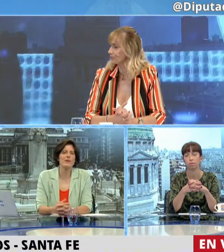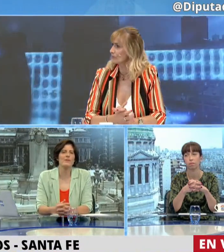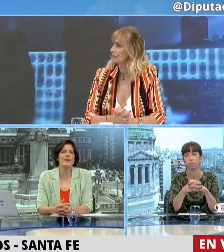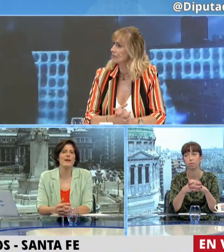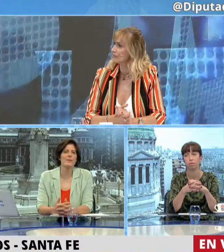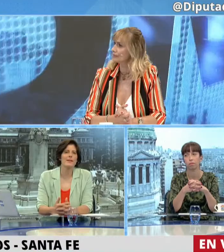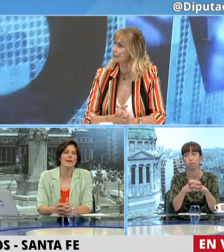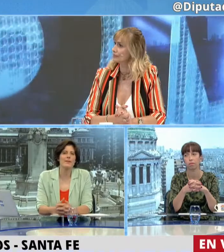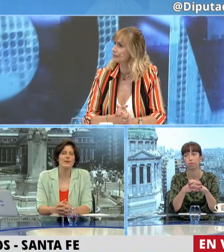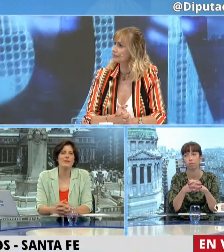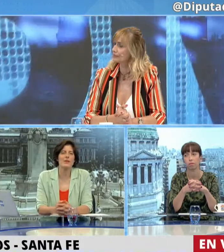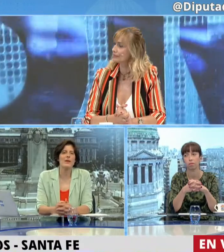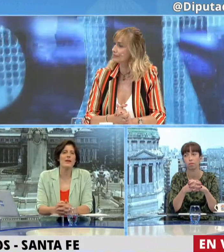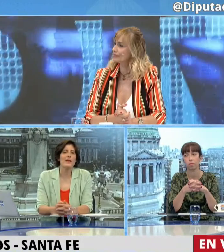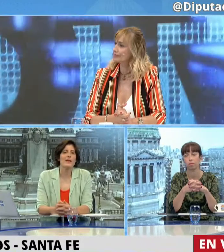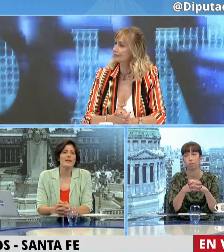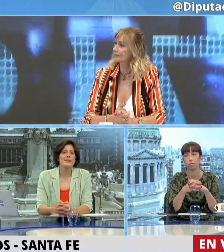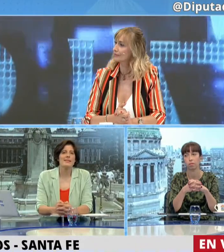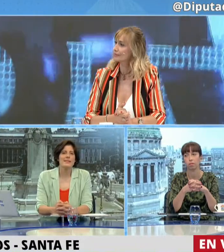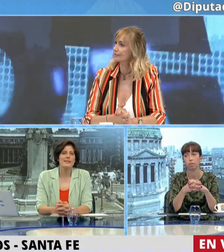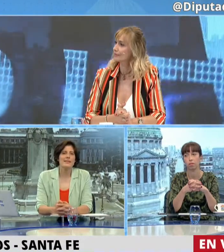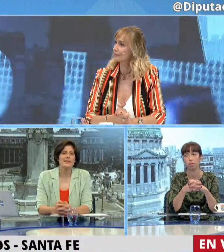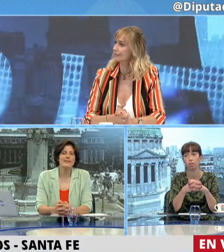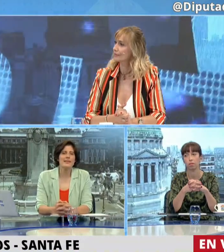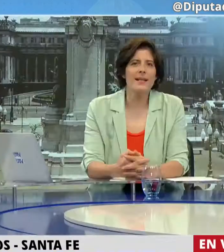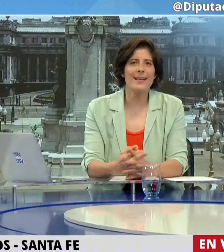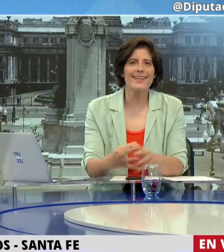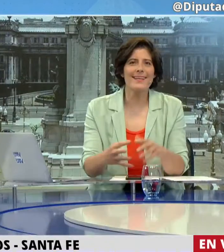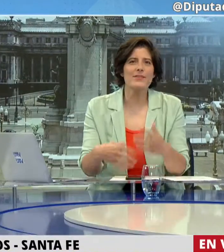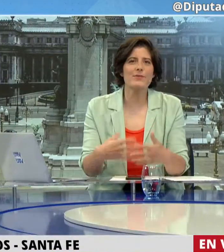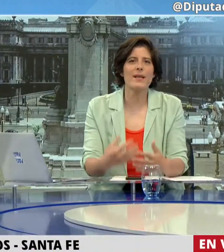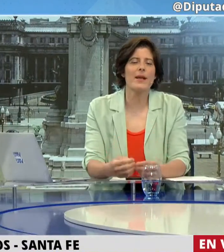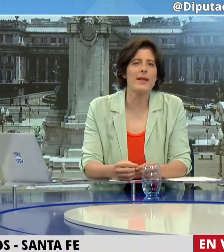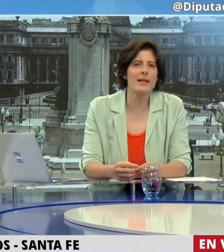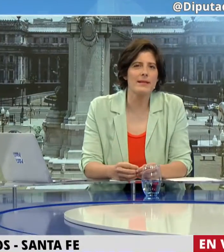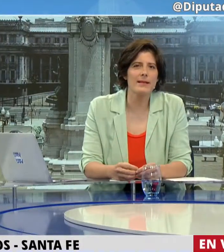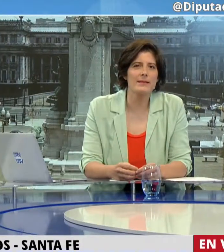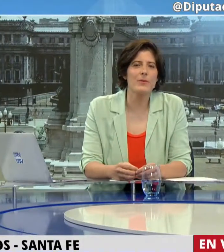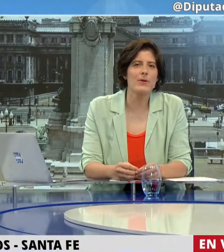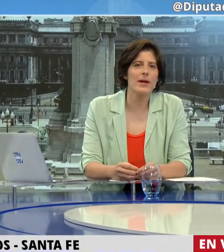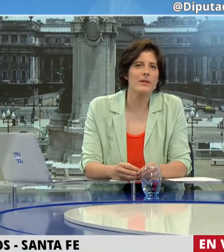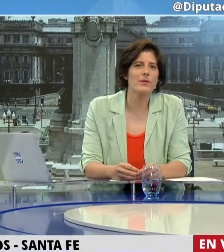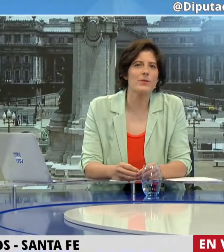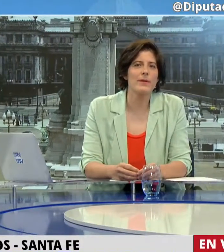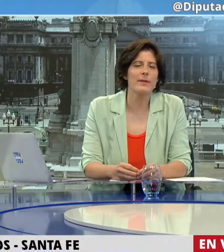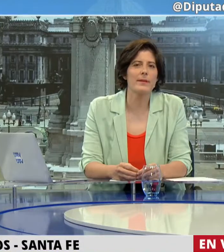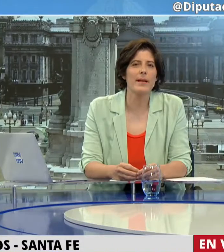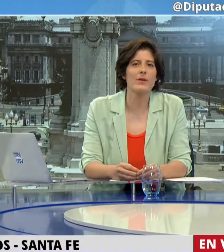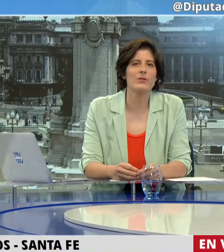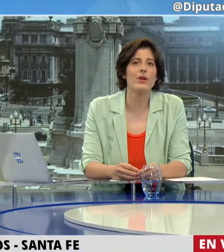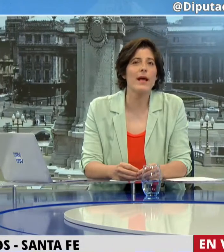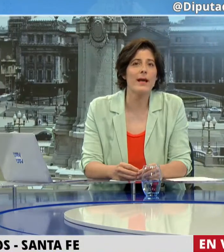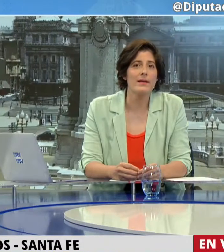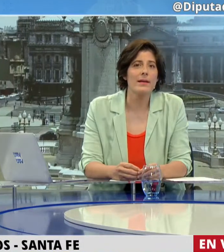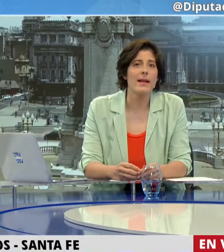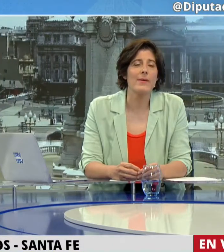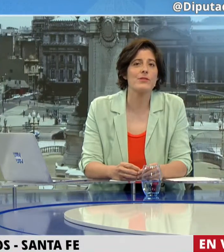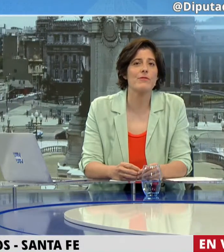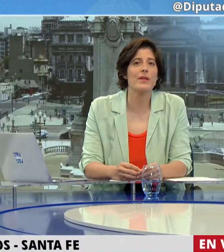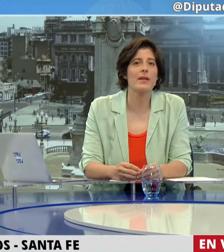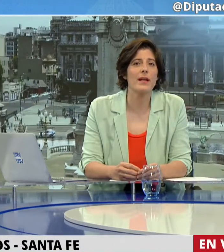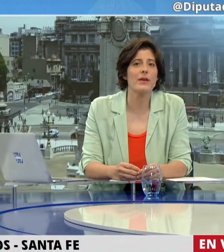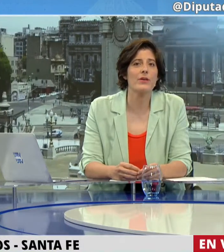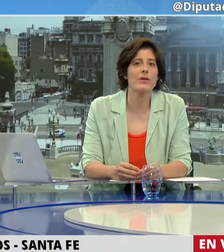preguntar cómo está. Amanda Alma lo saluda. Si Hola, esta Amanda. ley es una herramienta que se está buscando justamente para controlar la